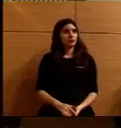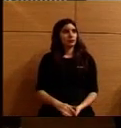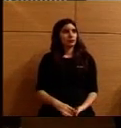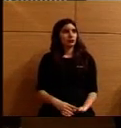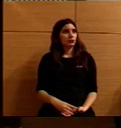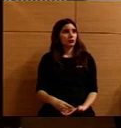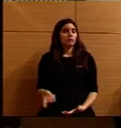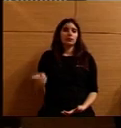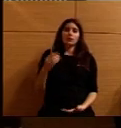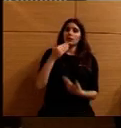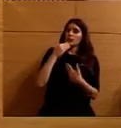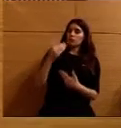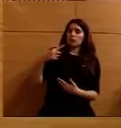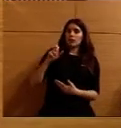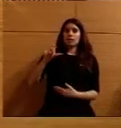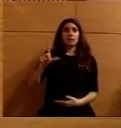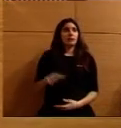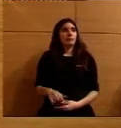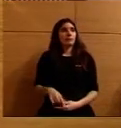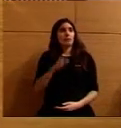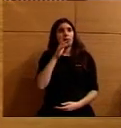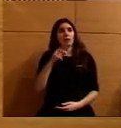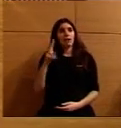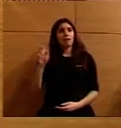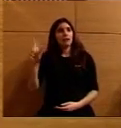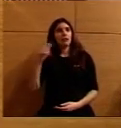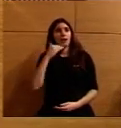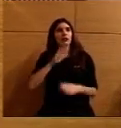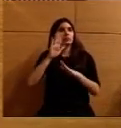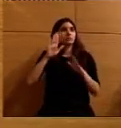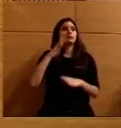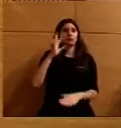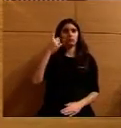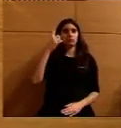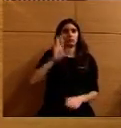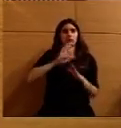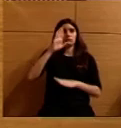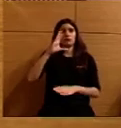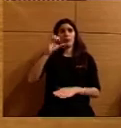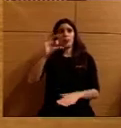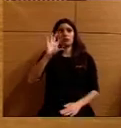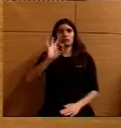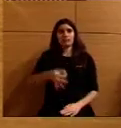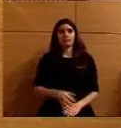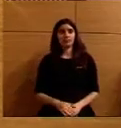gràcies. Moltes gràcies, senyor Gil. La Vallens Unís vol fer alguna intervenció? Senyora Gil.